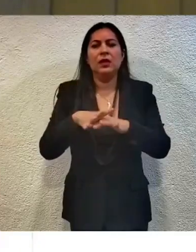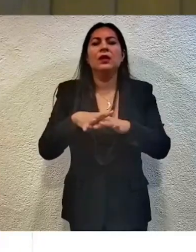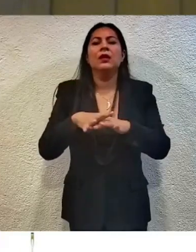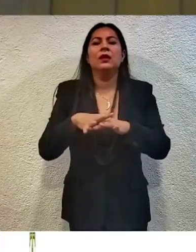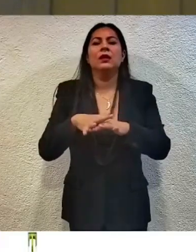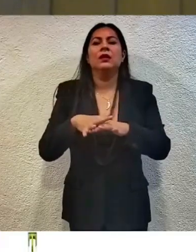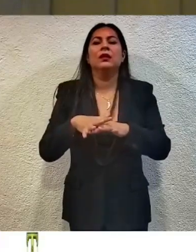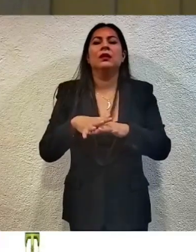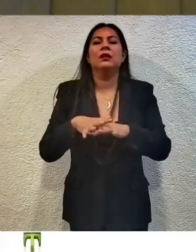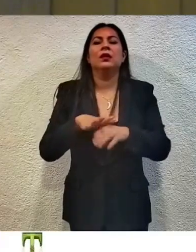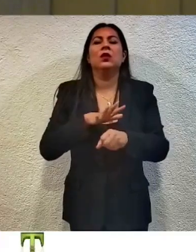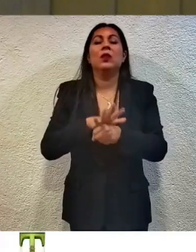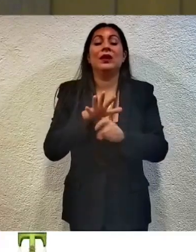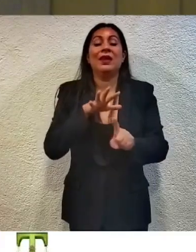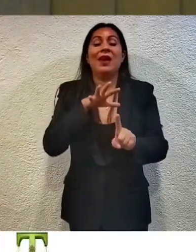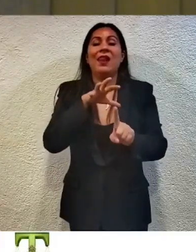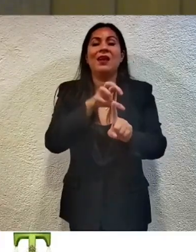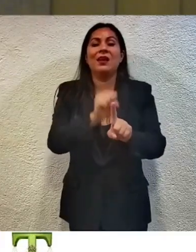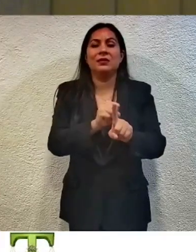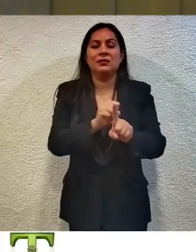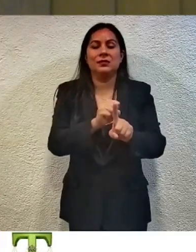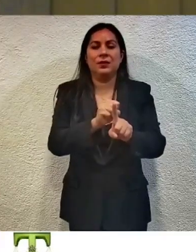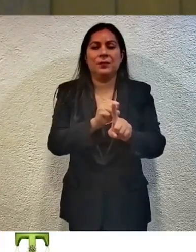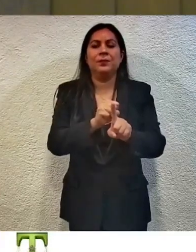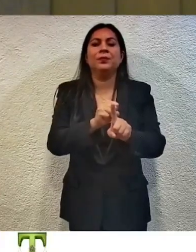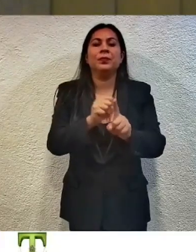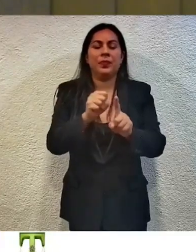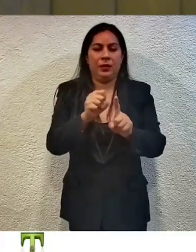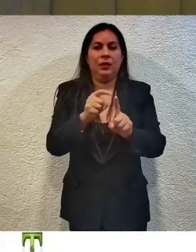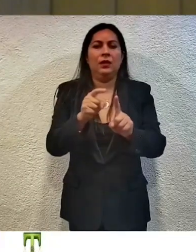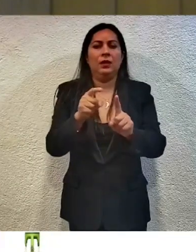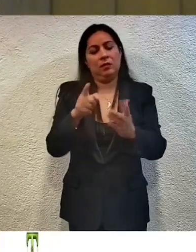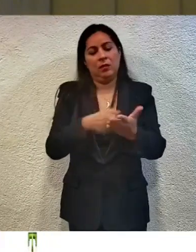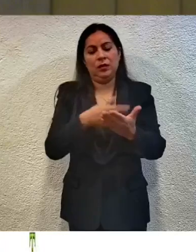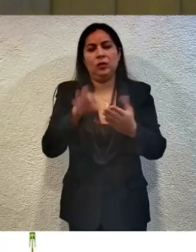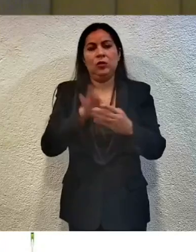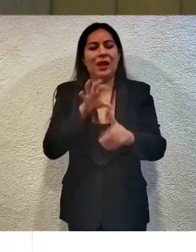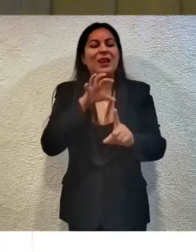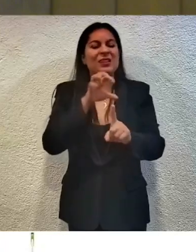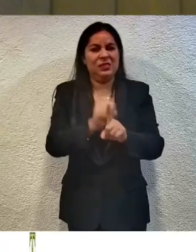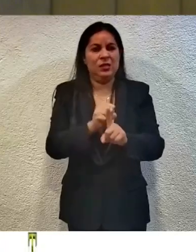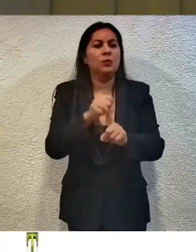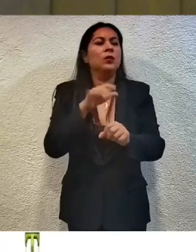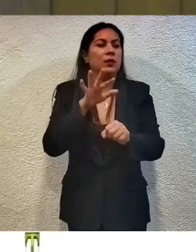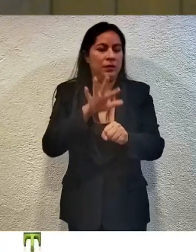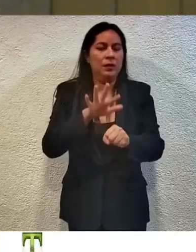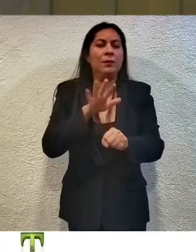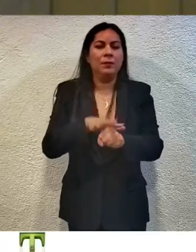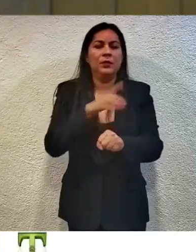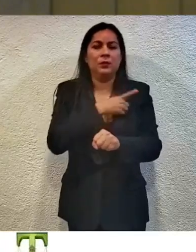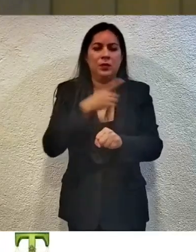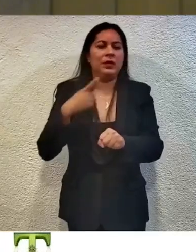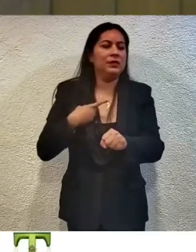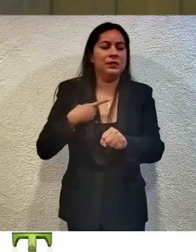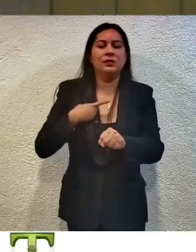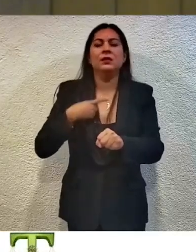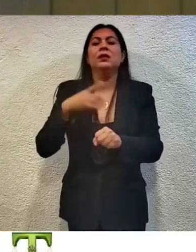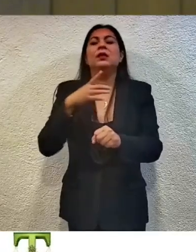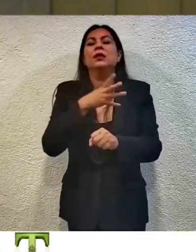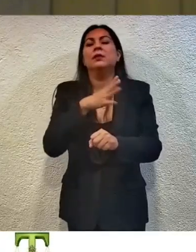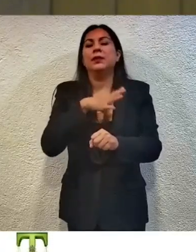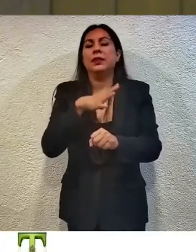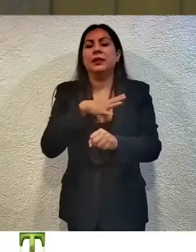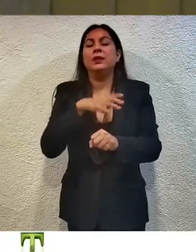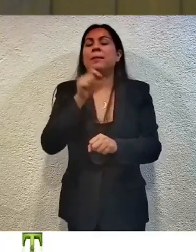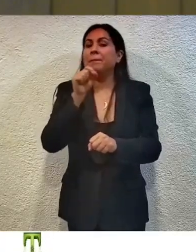dilucidar qué alcance electoral lograron, por lo que también deben de contar.